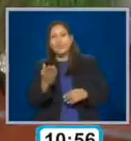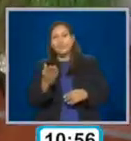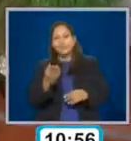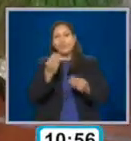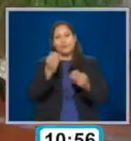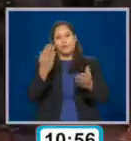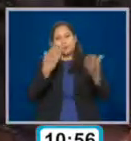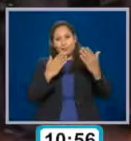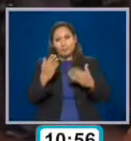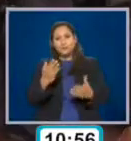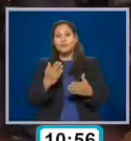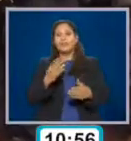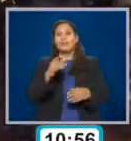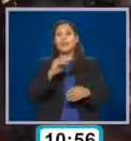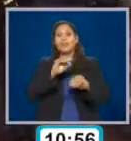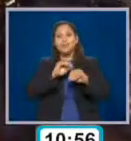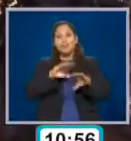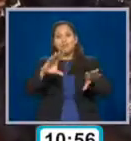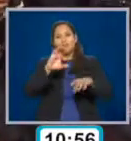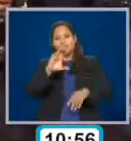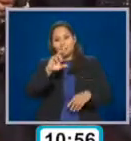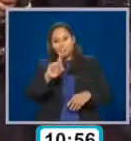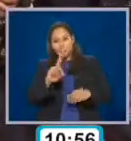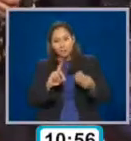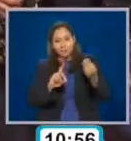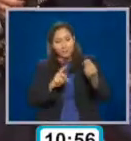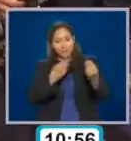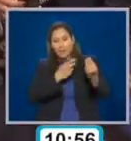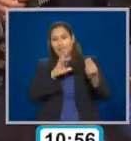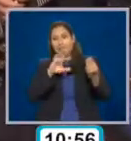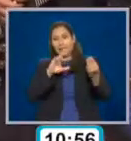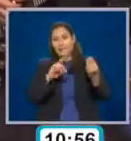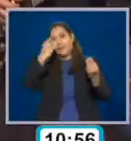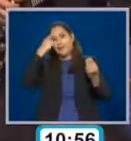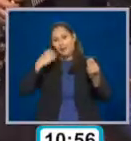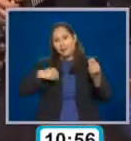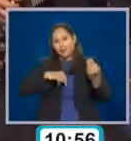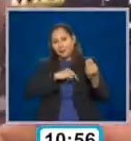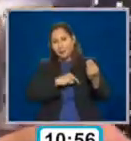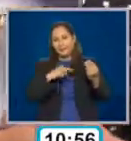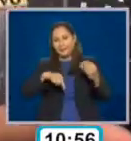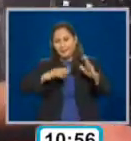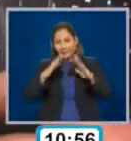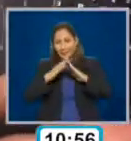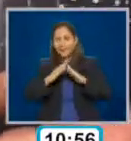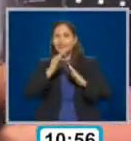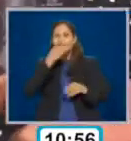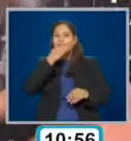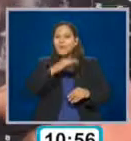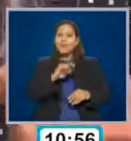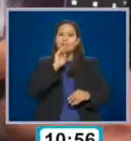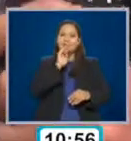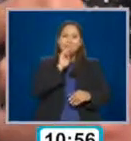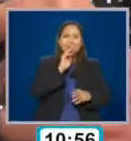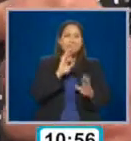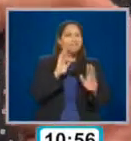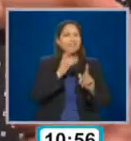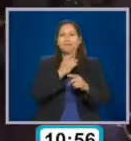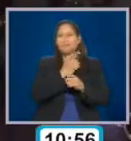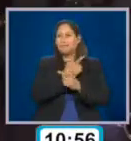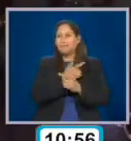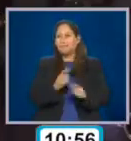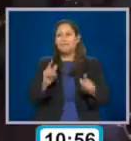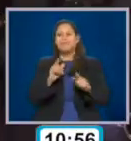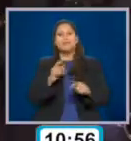gracias. gran éxito y a promocionar los discos. Que A seguir dando. estos discos son para ponerlos en casa, en la fiesta de la mamá, bueno, de quien sea.